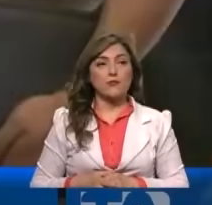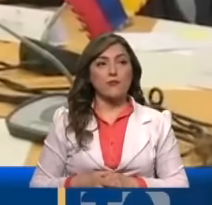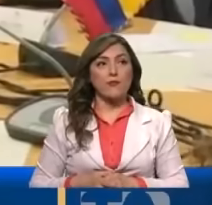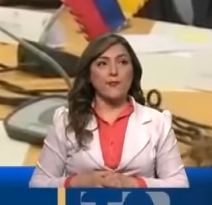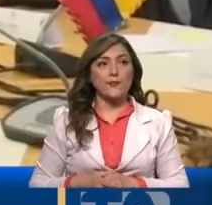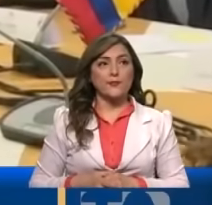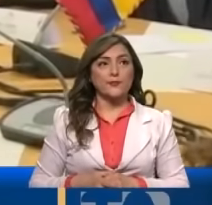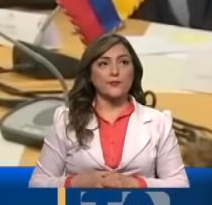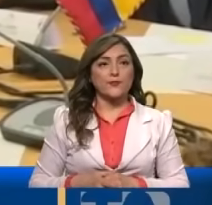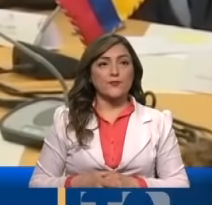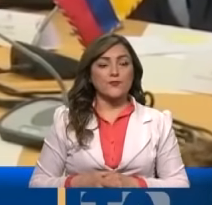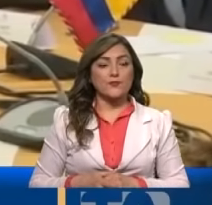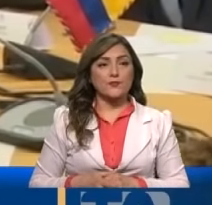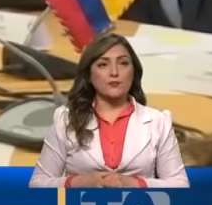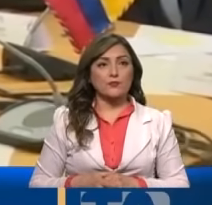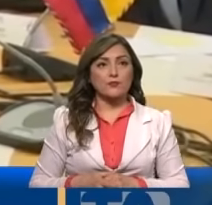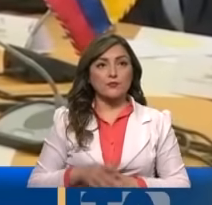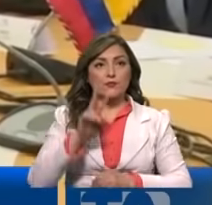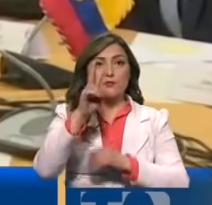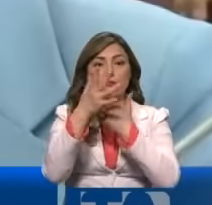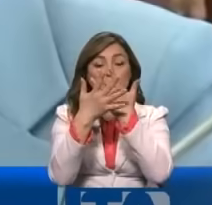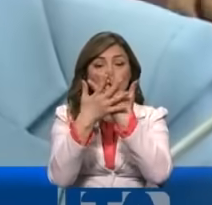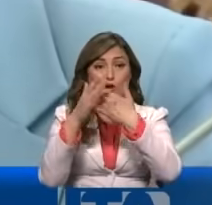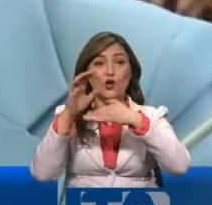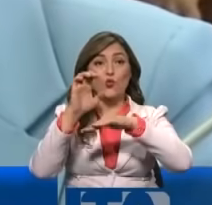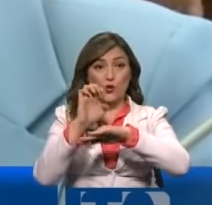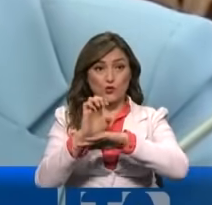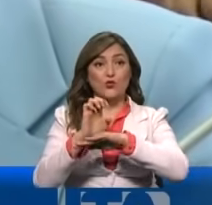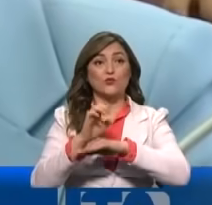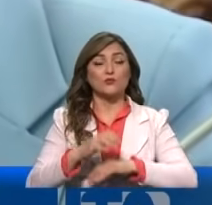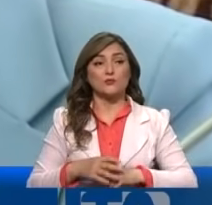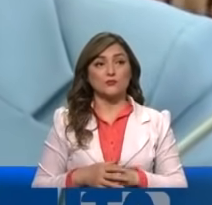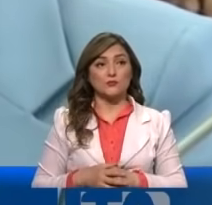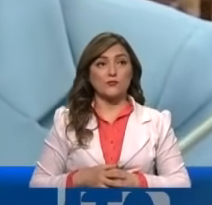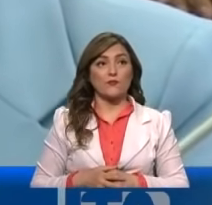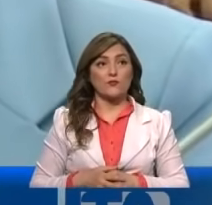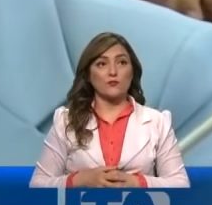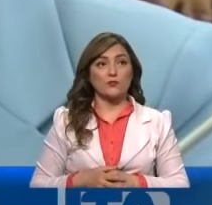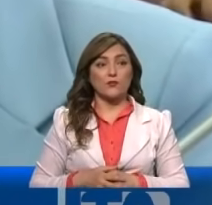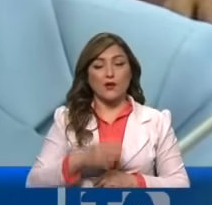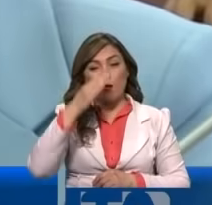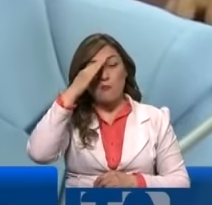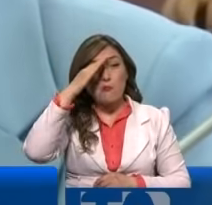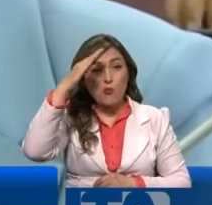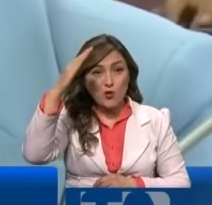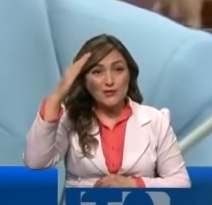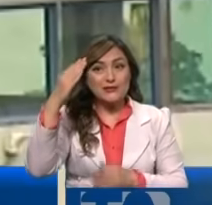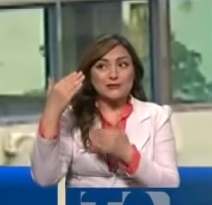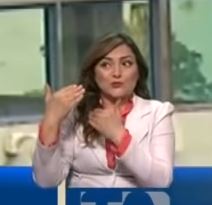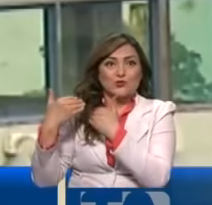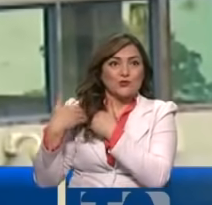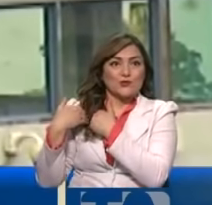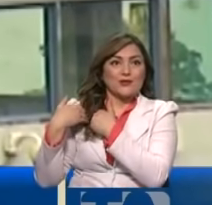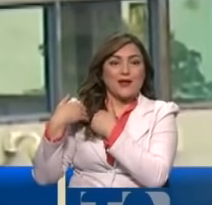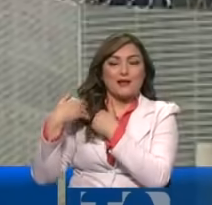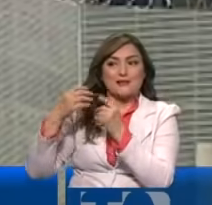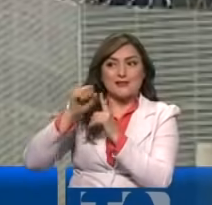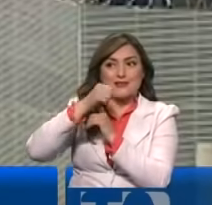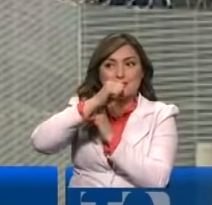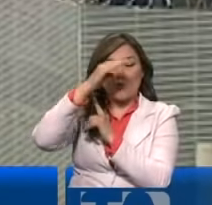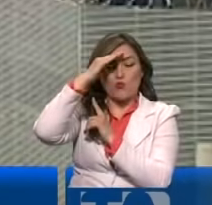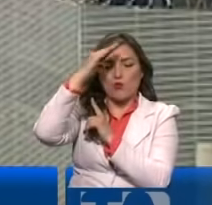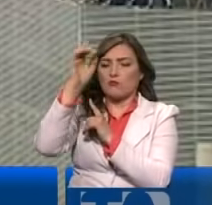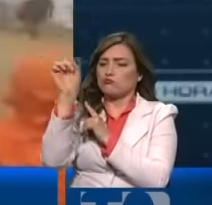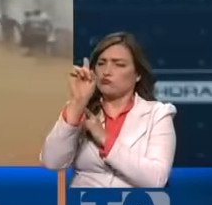se registraron en dos cárceles del país. Dijo que pese a que no es la función de la policía, el sistema carcelario, la policía da el